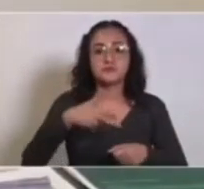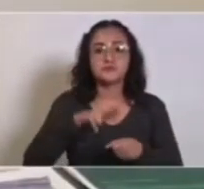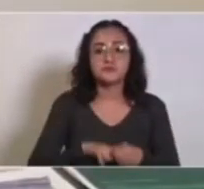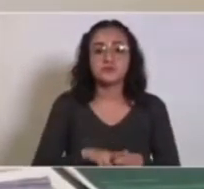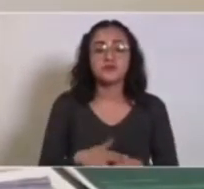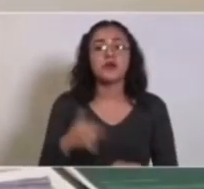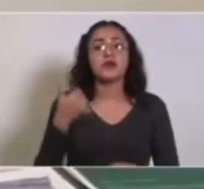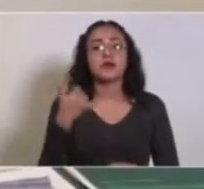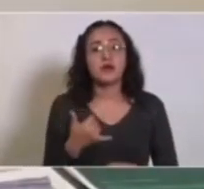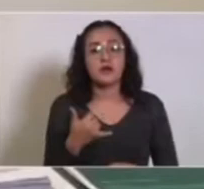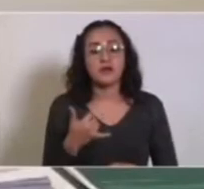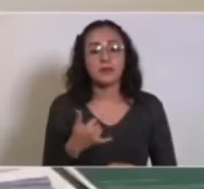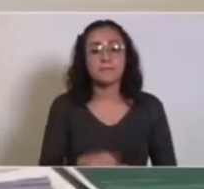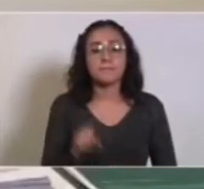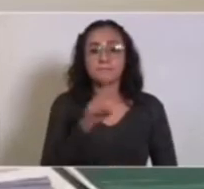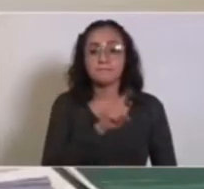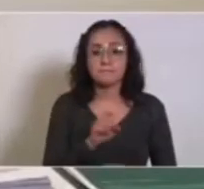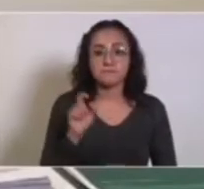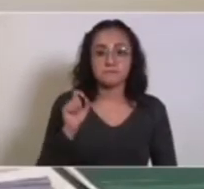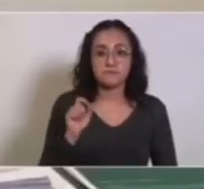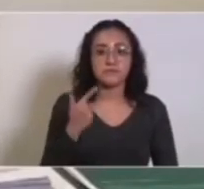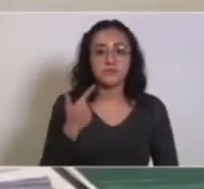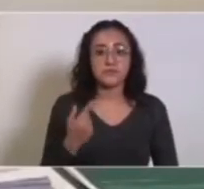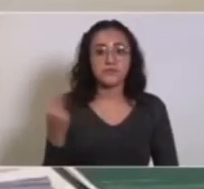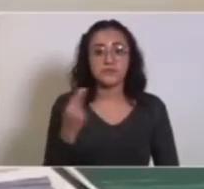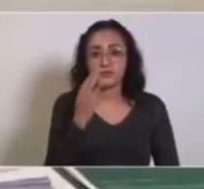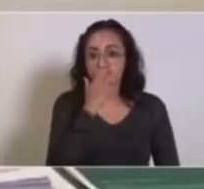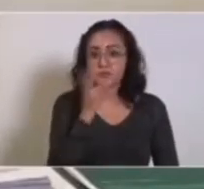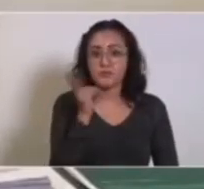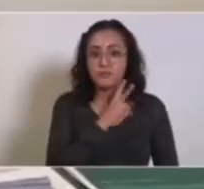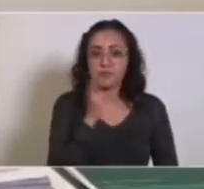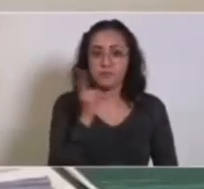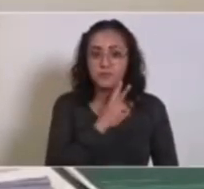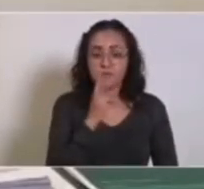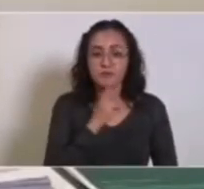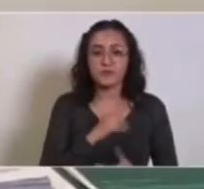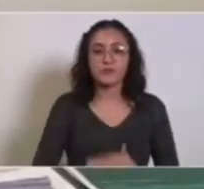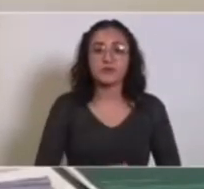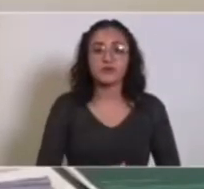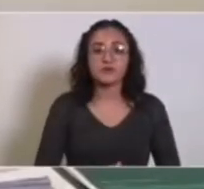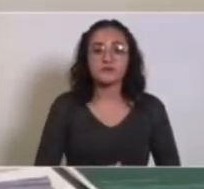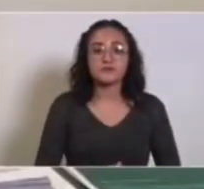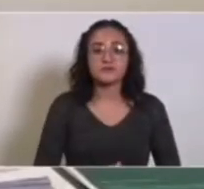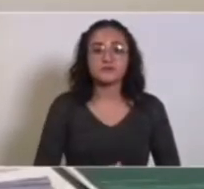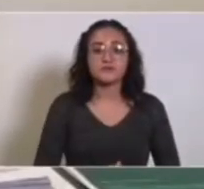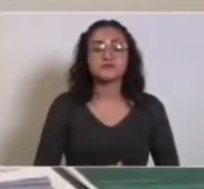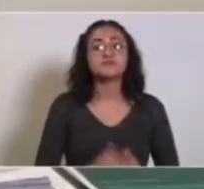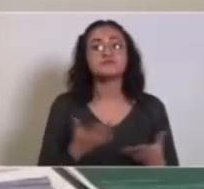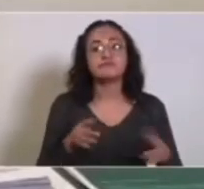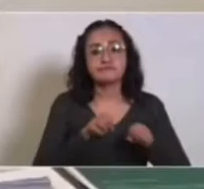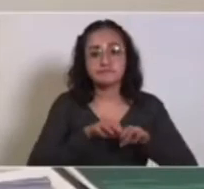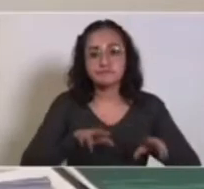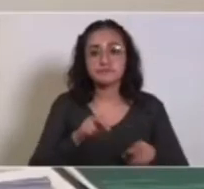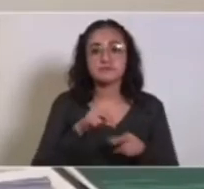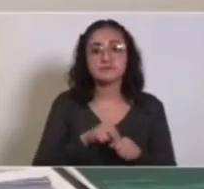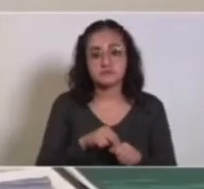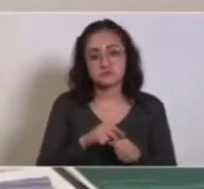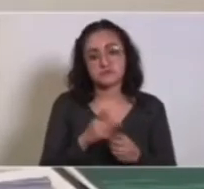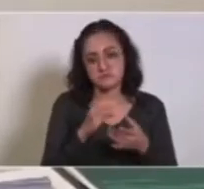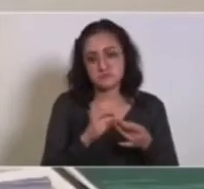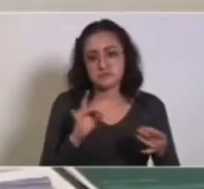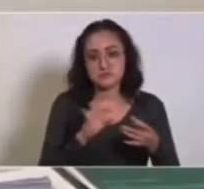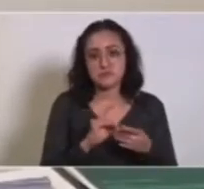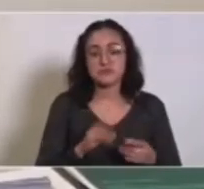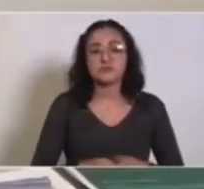hospitalizados y 127 de ellos requieren de ventilación mecánica asistida. Están distribuidos de la siguiente